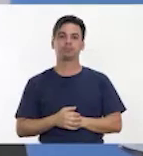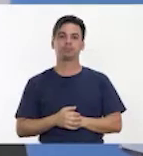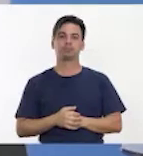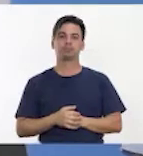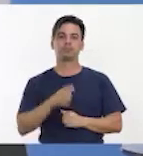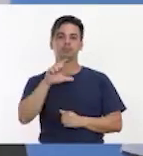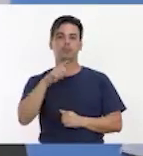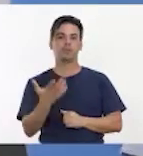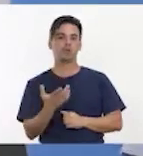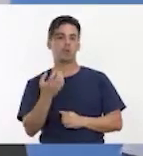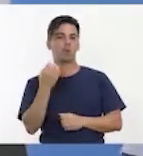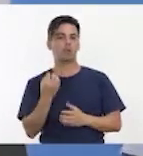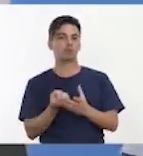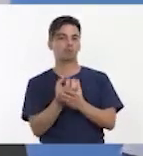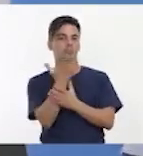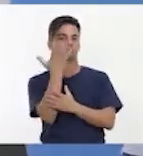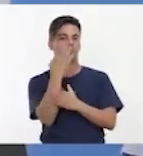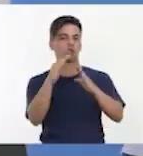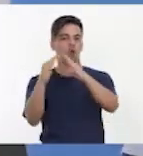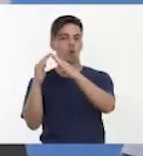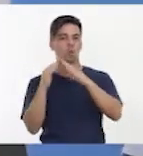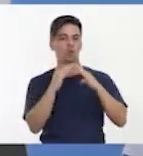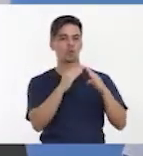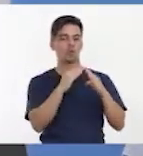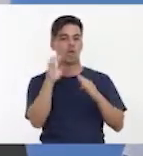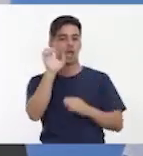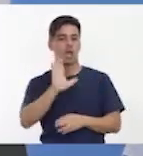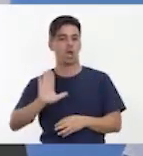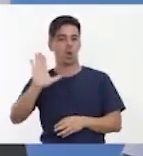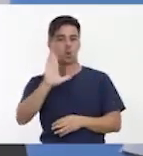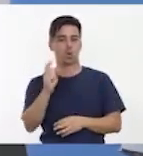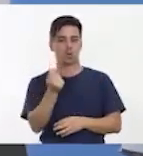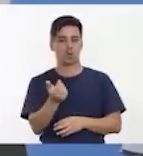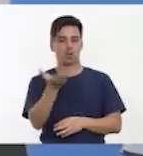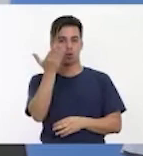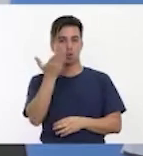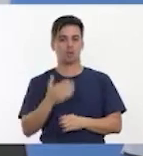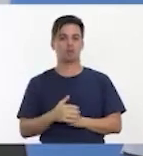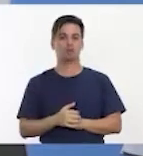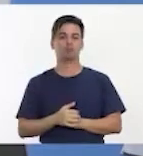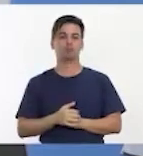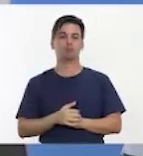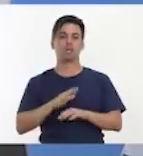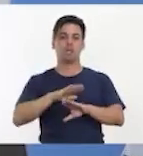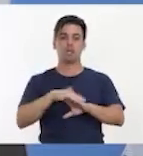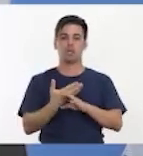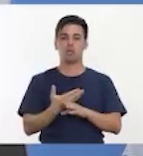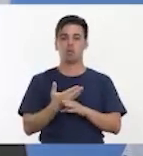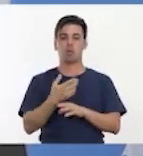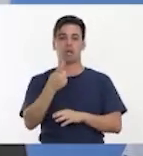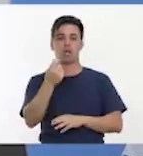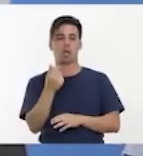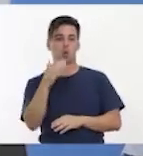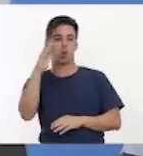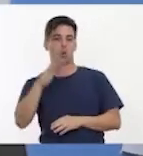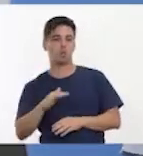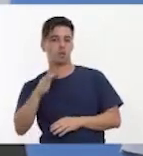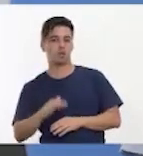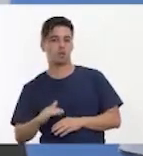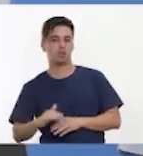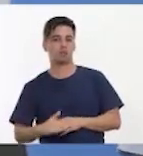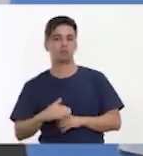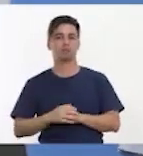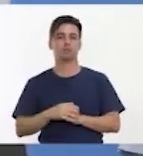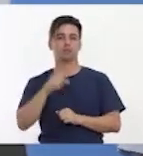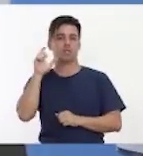la creación de la Comunidad Económica Europea, la crisis económica, el